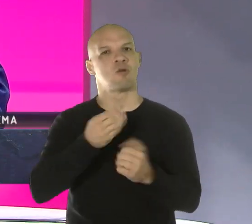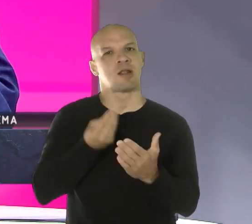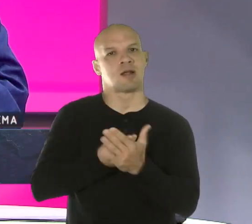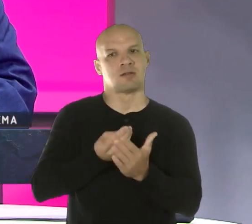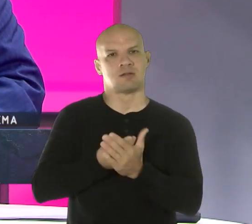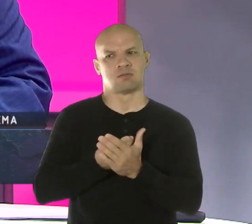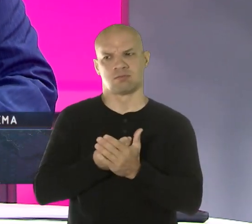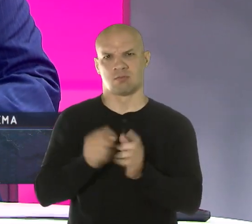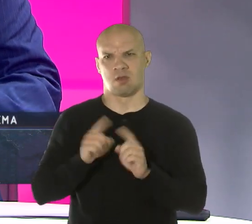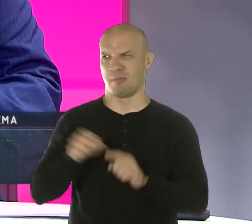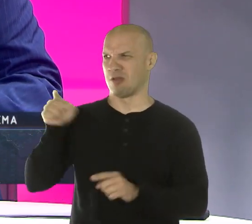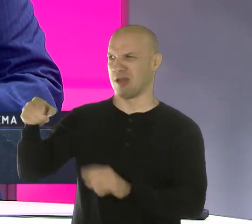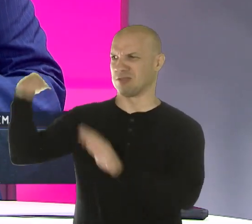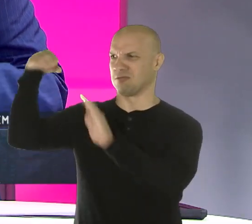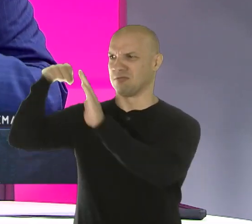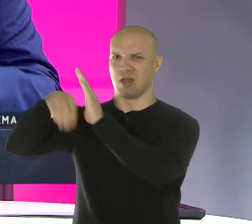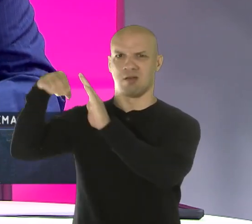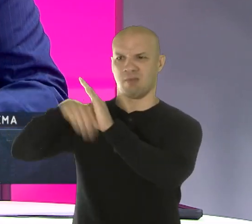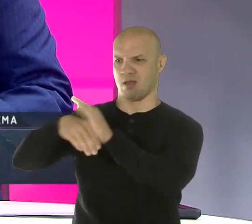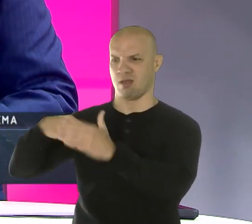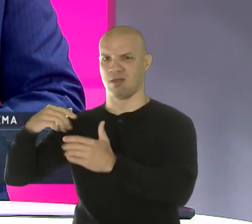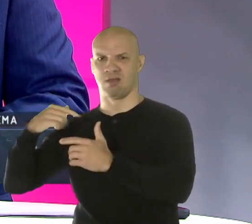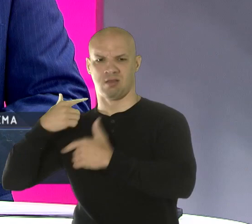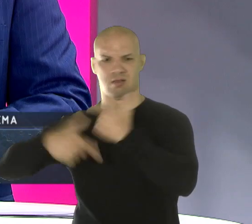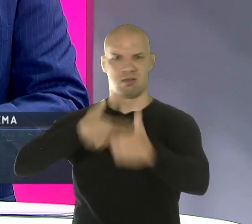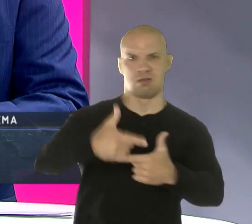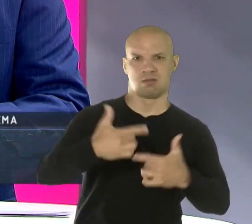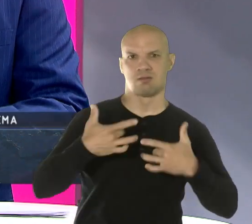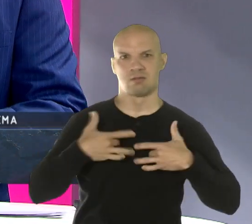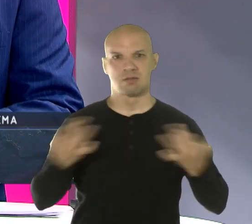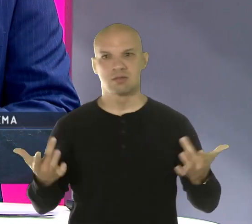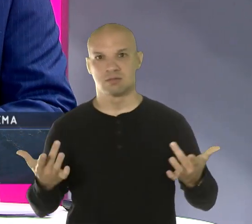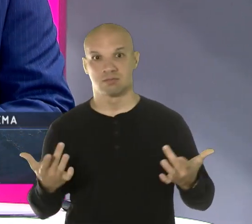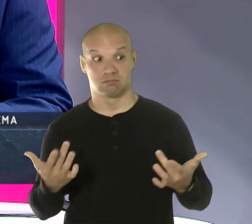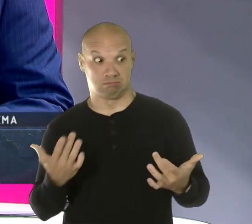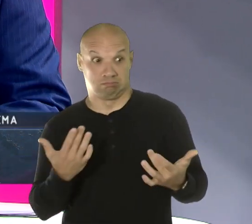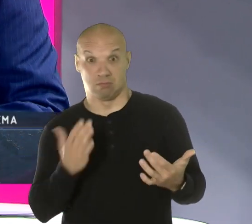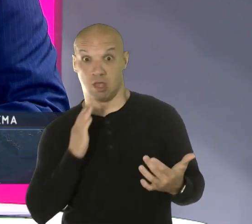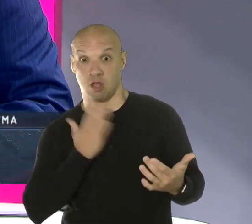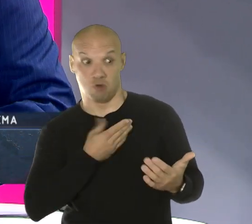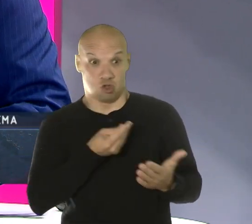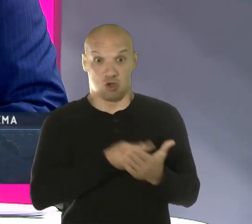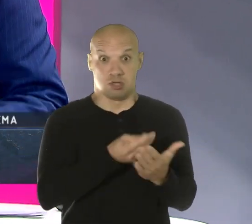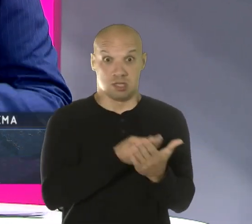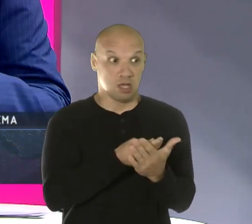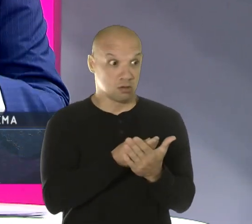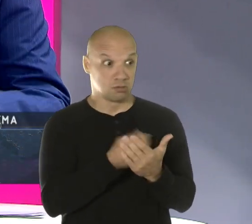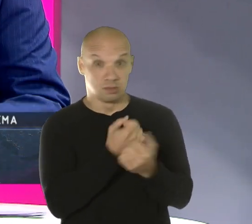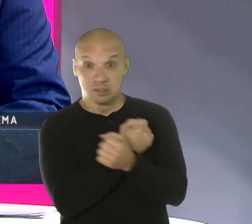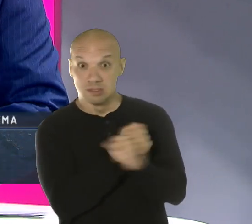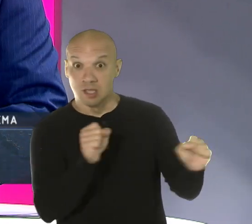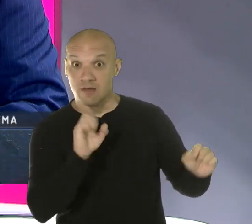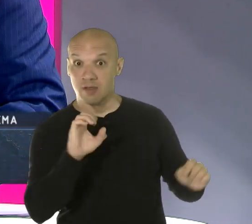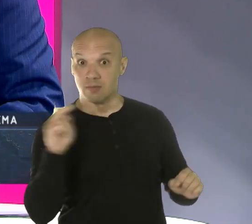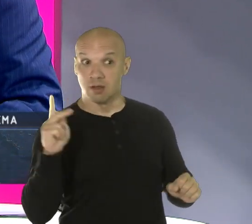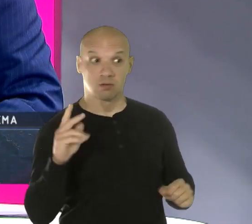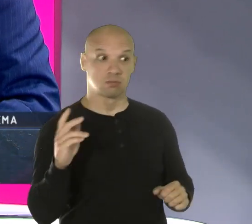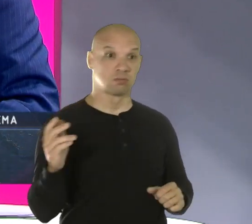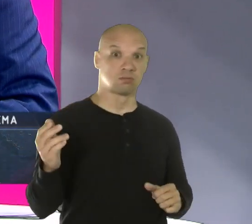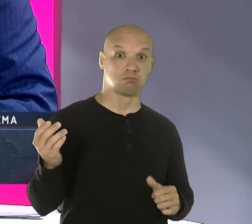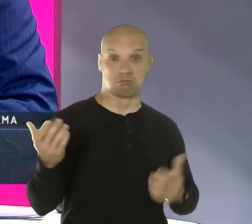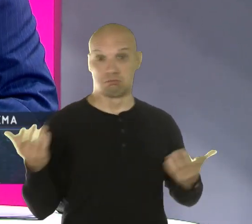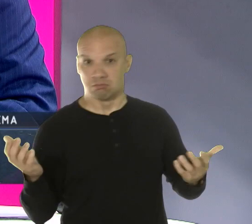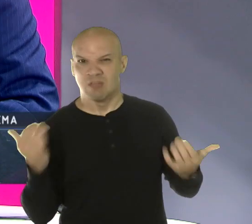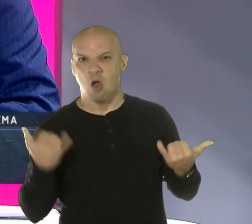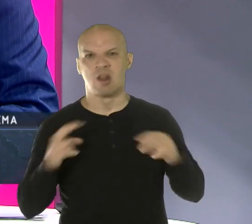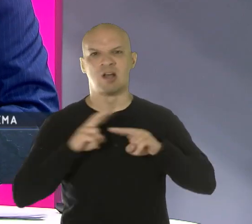cadena de este evento? ¿Y está nuestro dinero seguro en el banco o cooperativas? Este es uno de los temas que